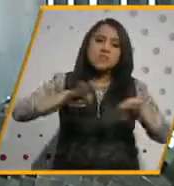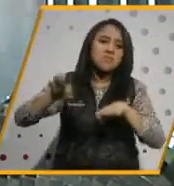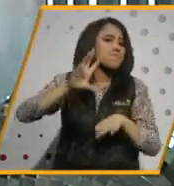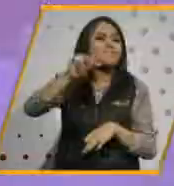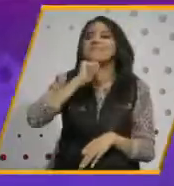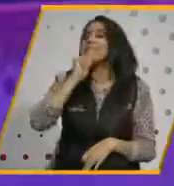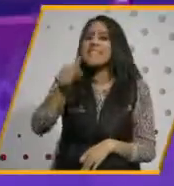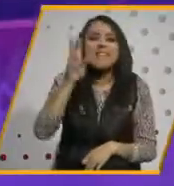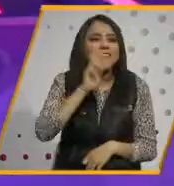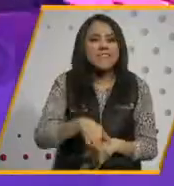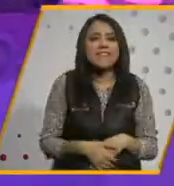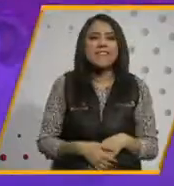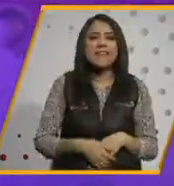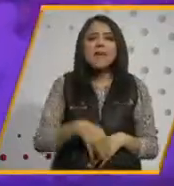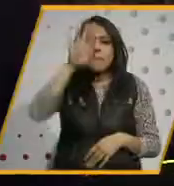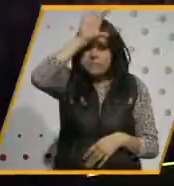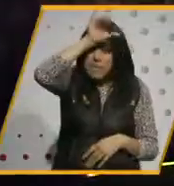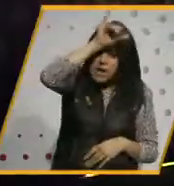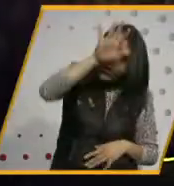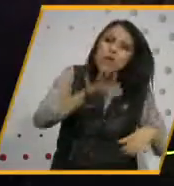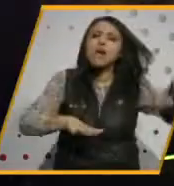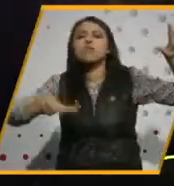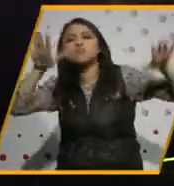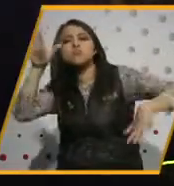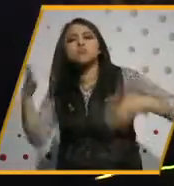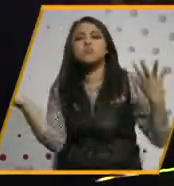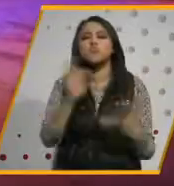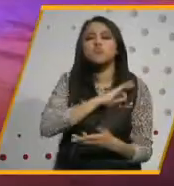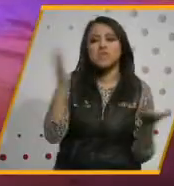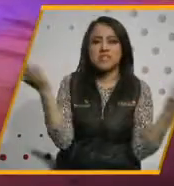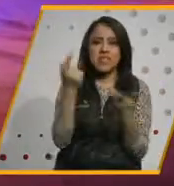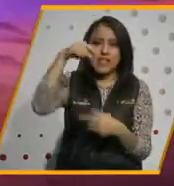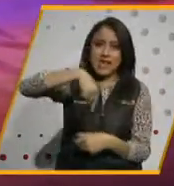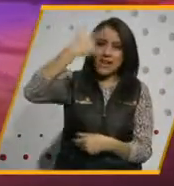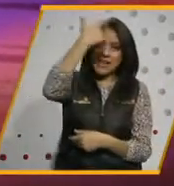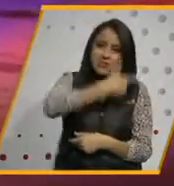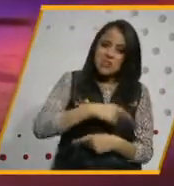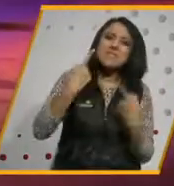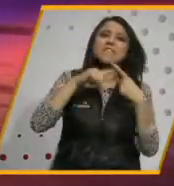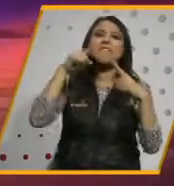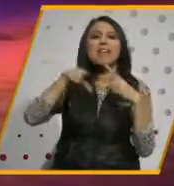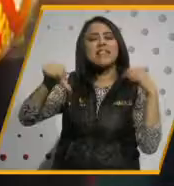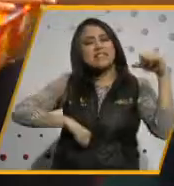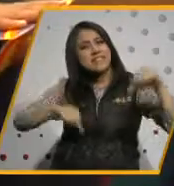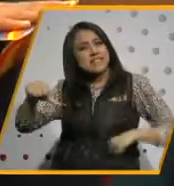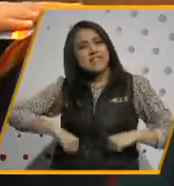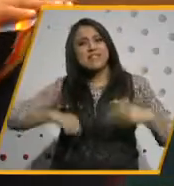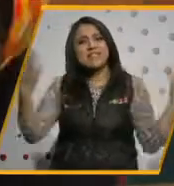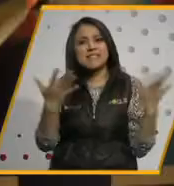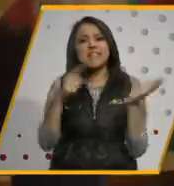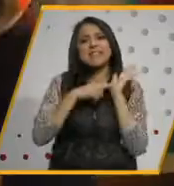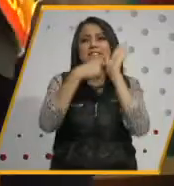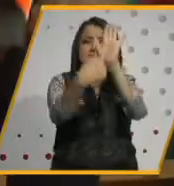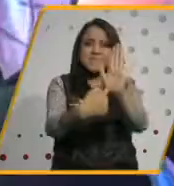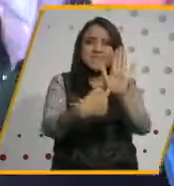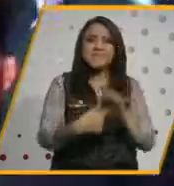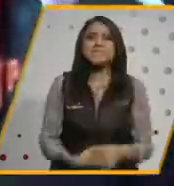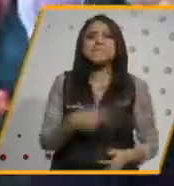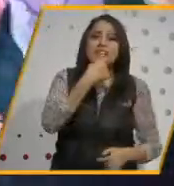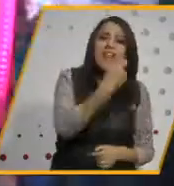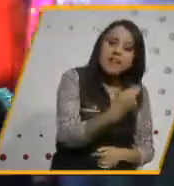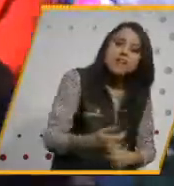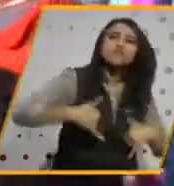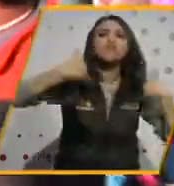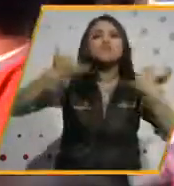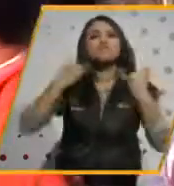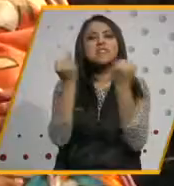de verdad. Payasos y malabaristas engalanaron la noche al presentar sus mejores actos que disfrutaron grandes y chicos. Es la primera